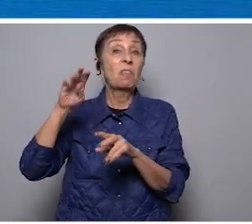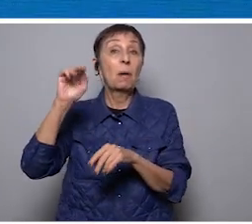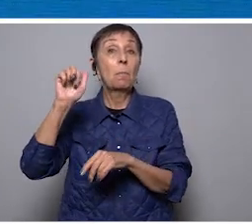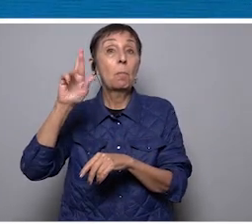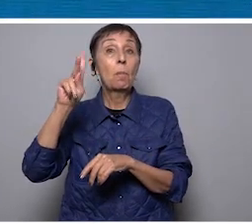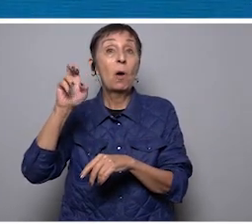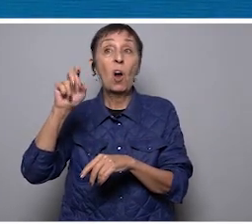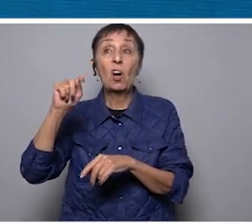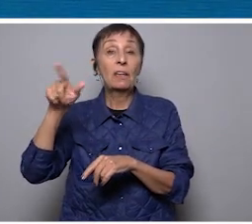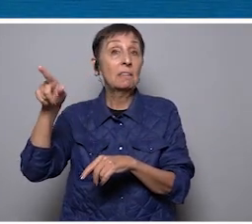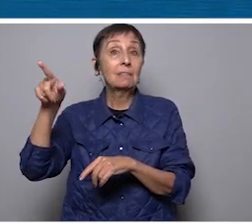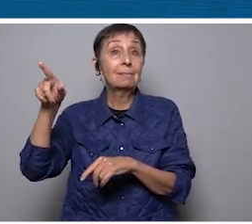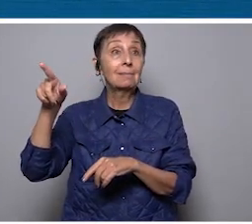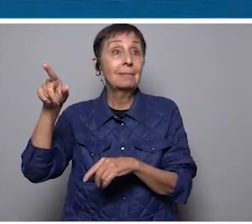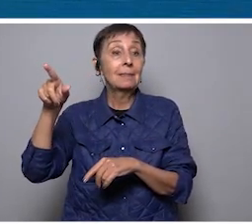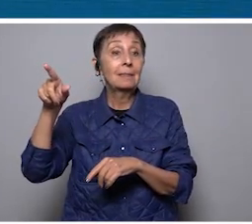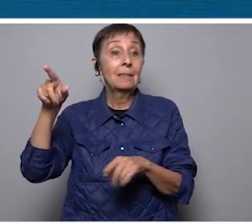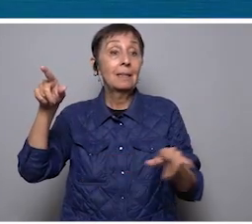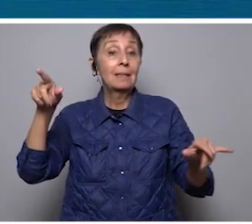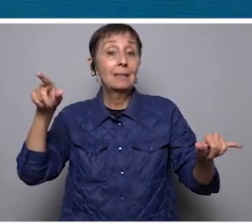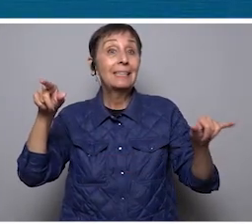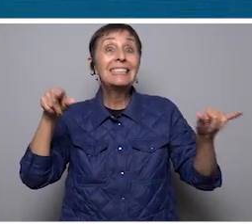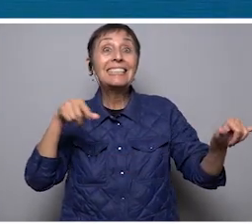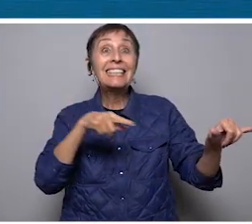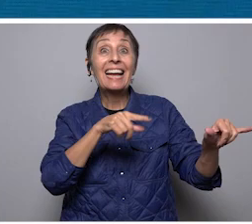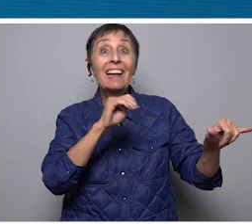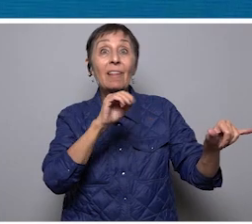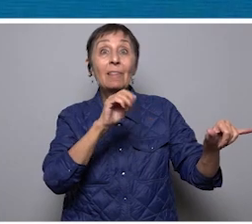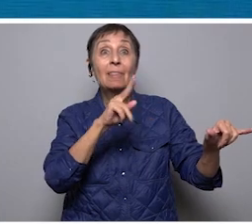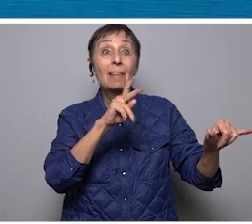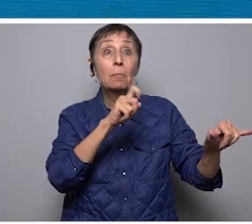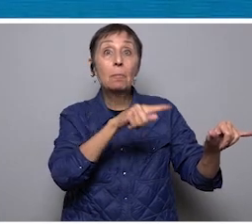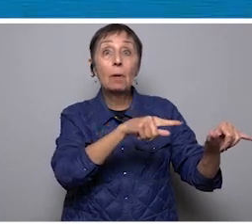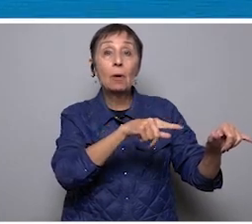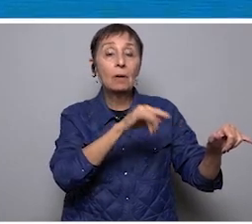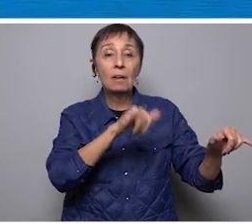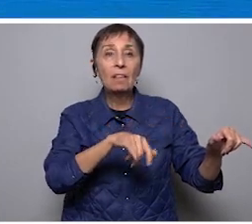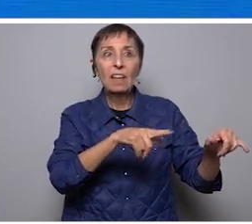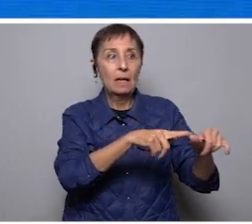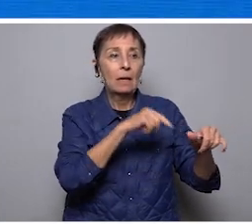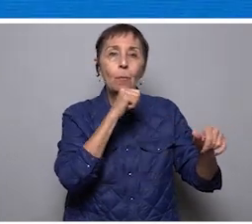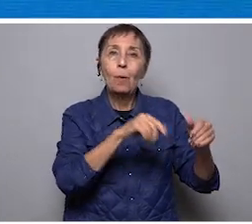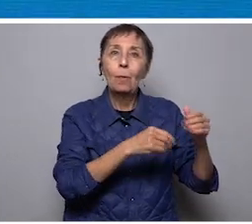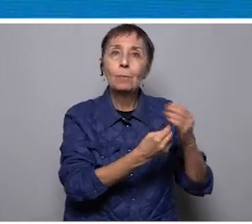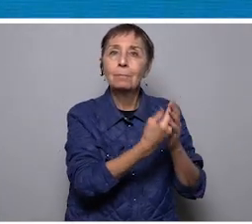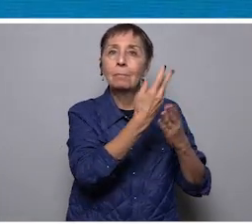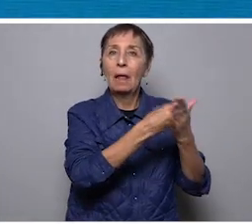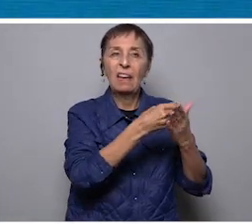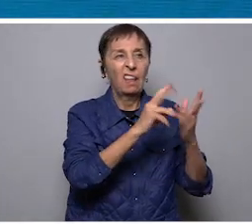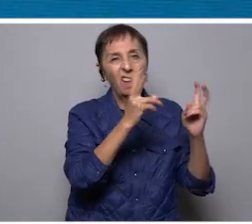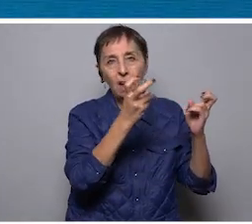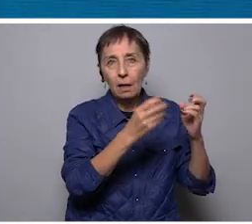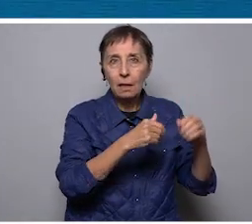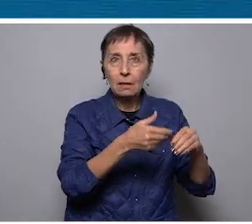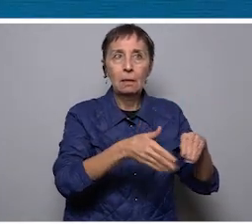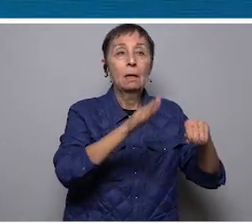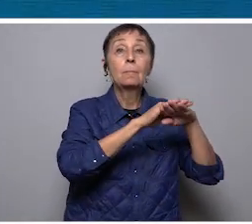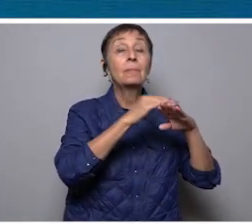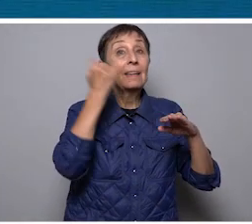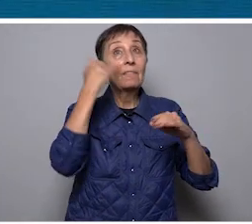esos espacios donde no se genera rentabilidad Pero si yo concibo como ecosistema debo llegar a esos